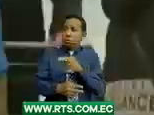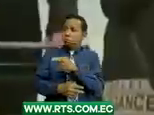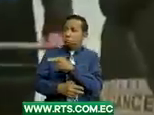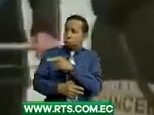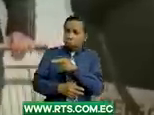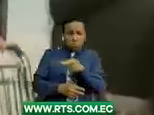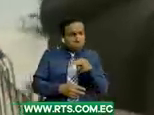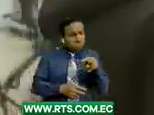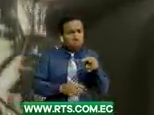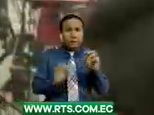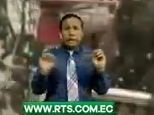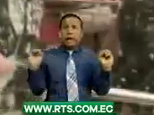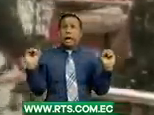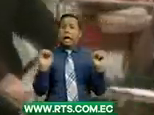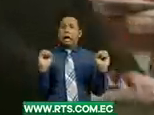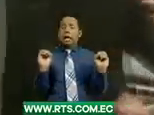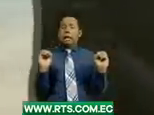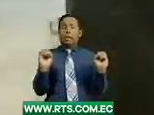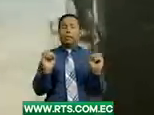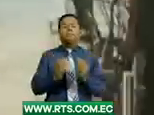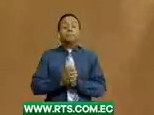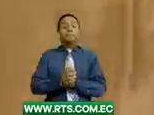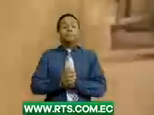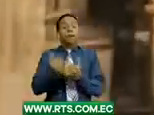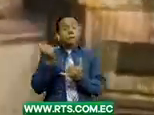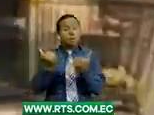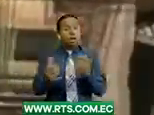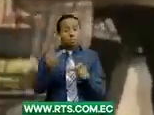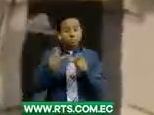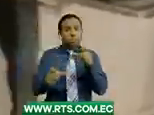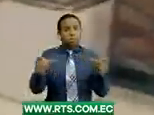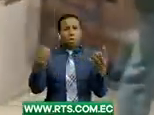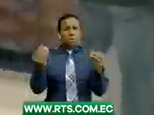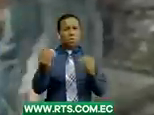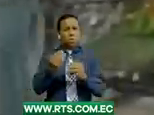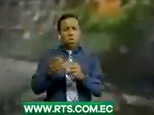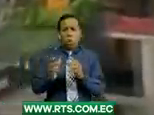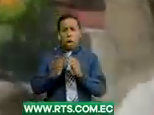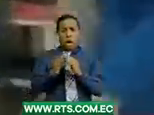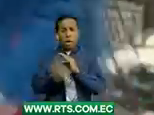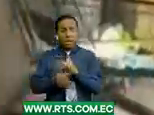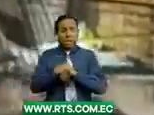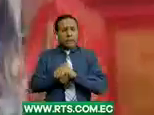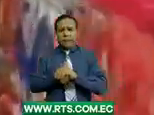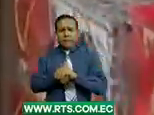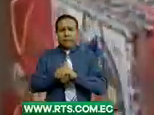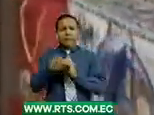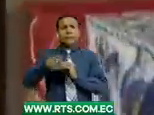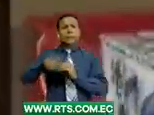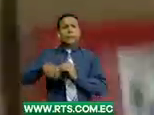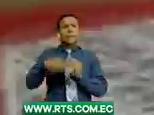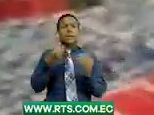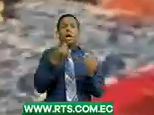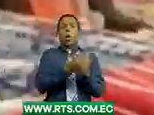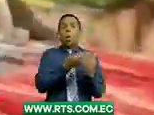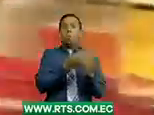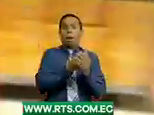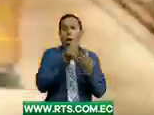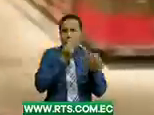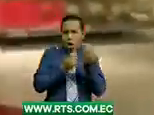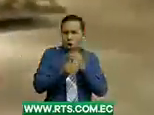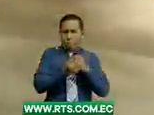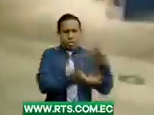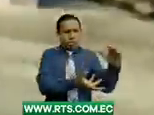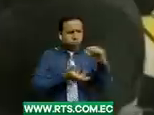nadie. Varios ciudadanos se han visto obligados a salir de sus casas para comprar víveres. Marcelo comenta que algunos de los centros comerciales abrieron